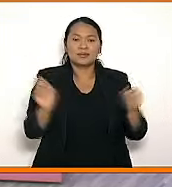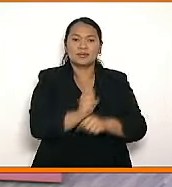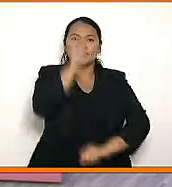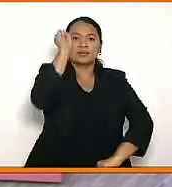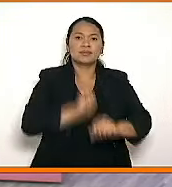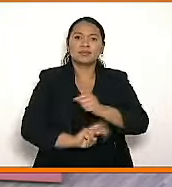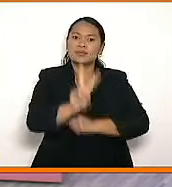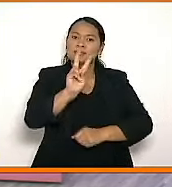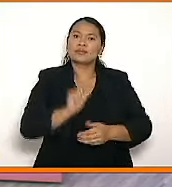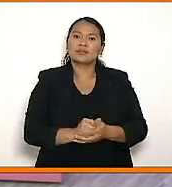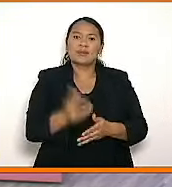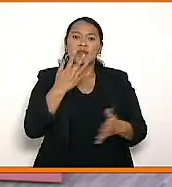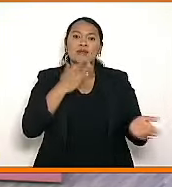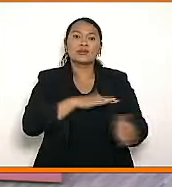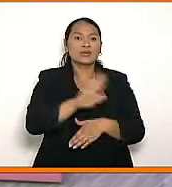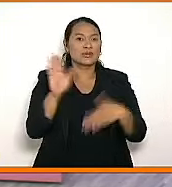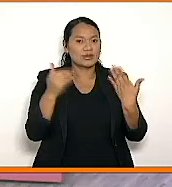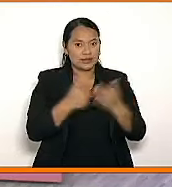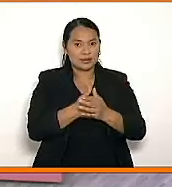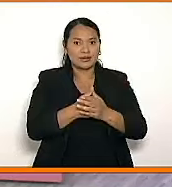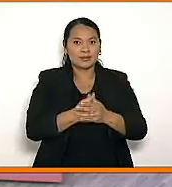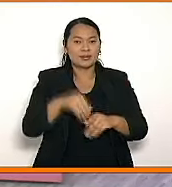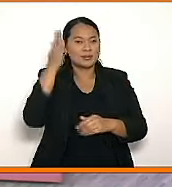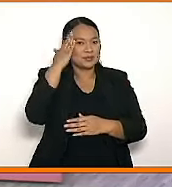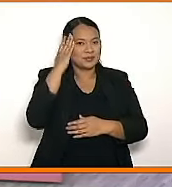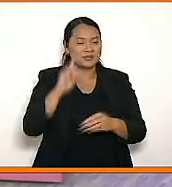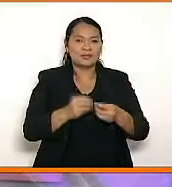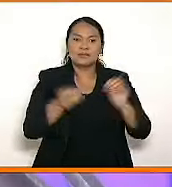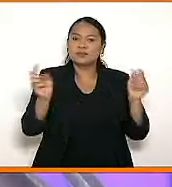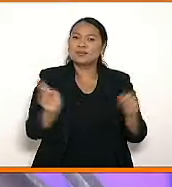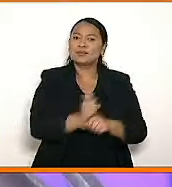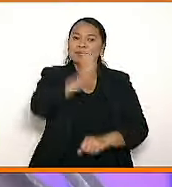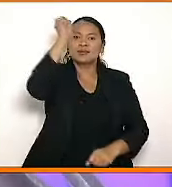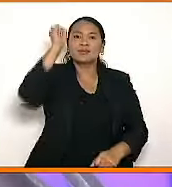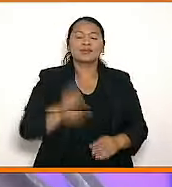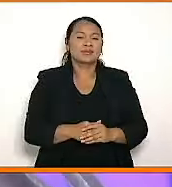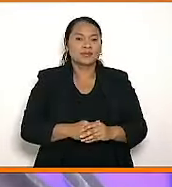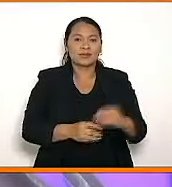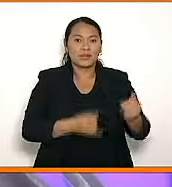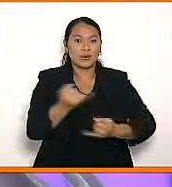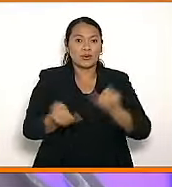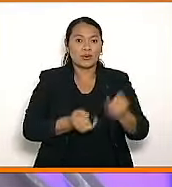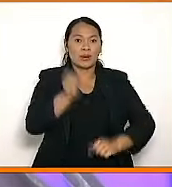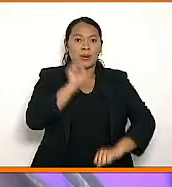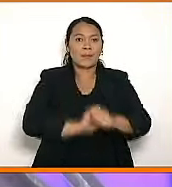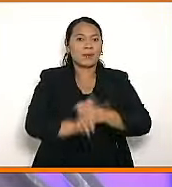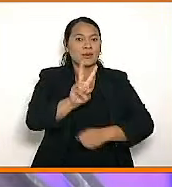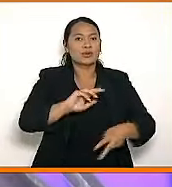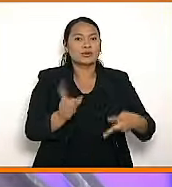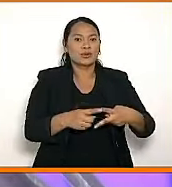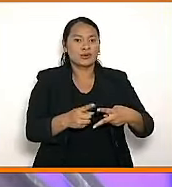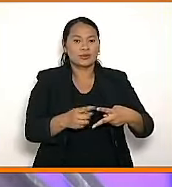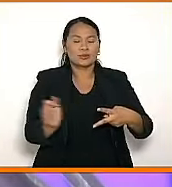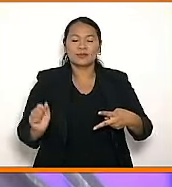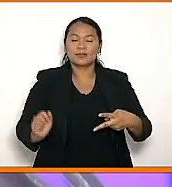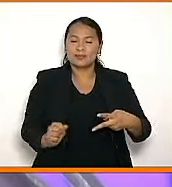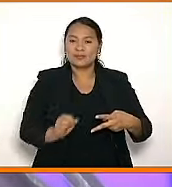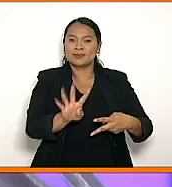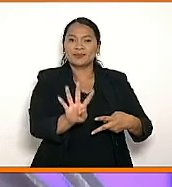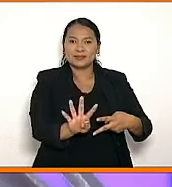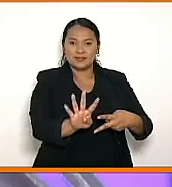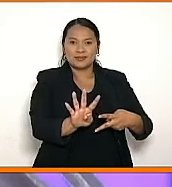en premiados. Les deseo muchísima suerte porque ese primer número, su primer dígito ganador en nuestra posición 1, su primer dígito es el